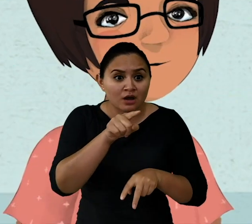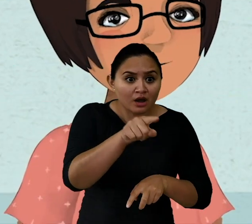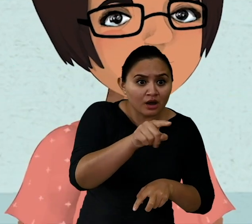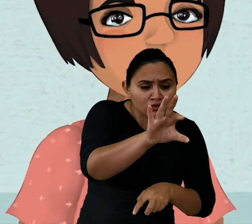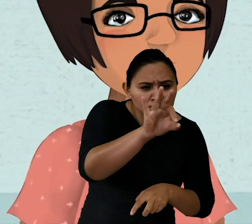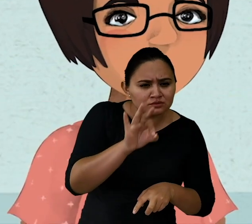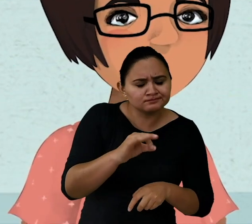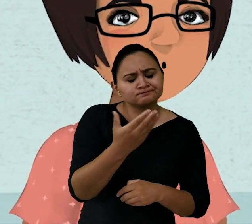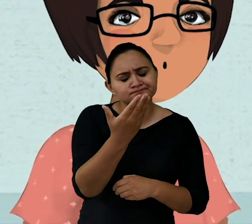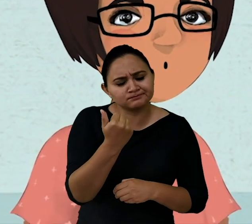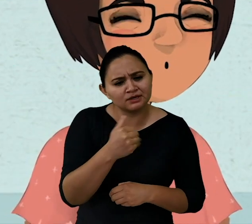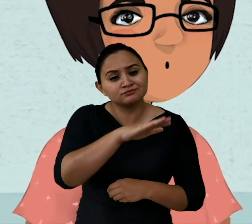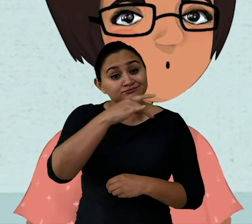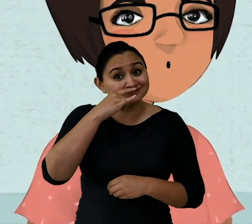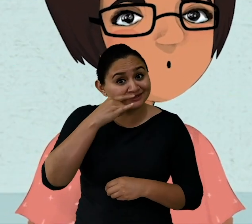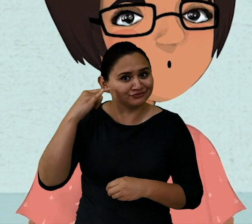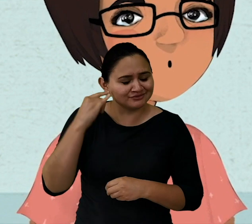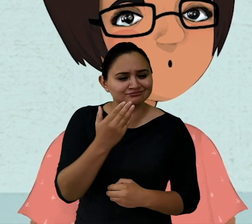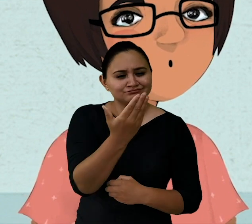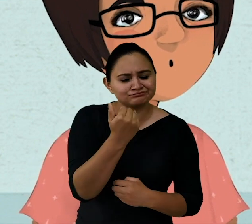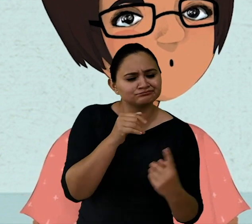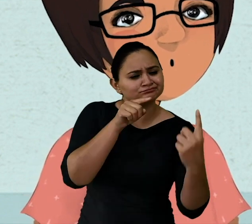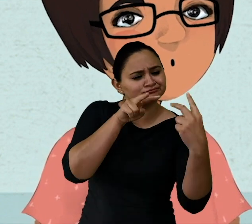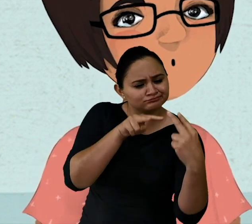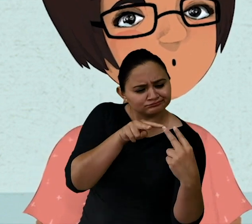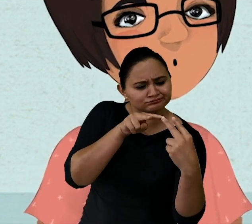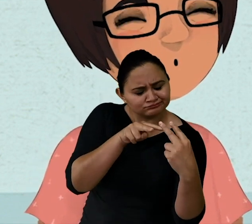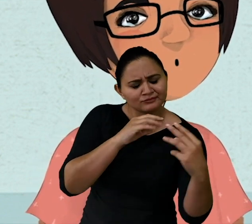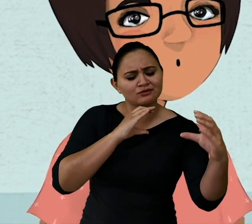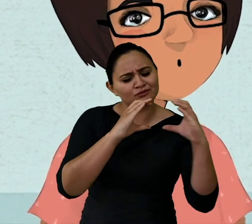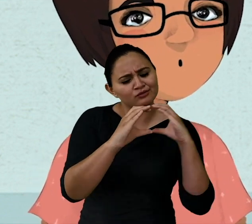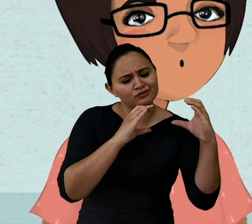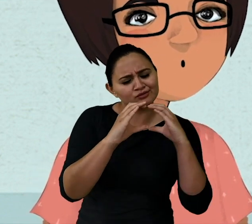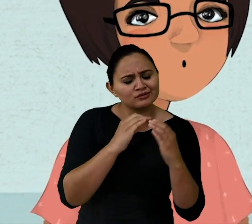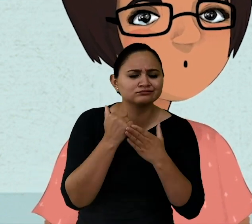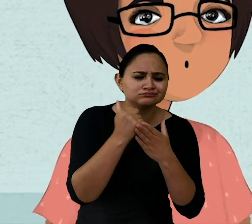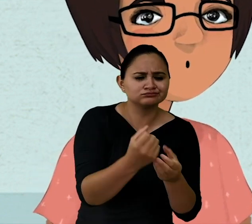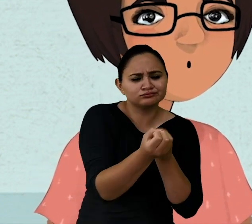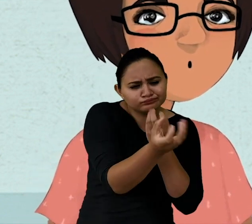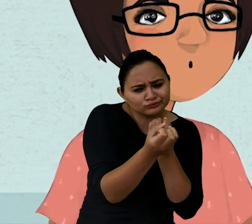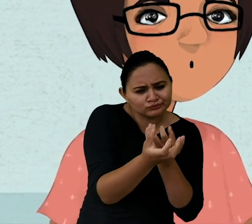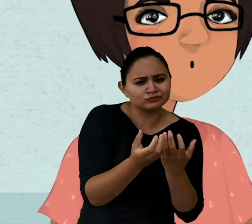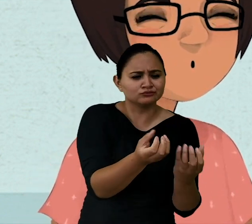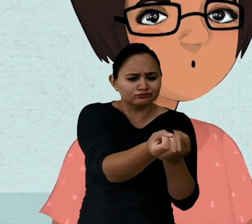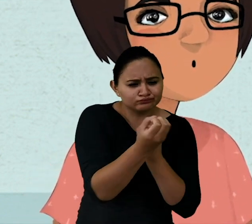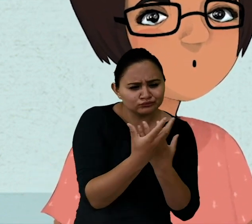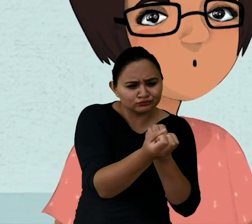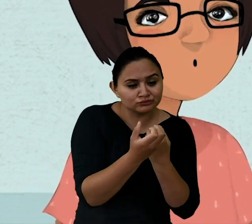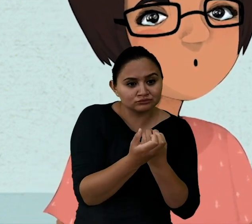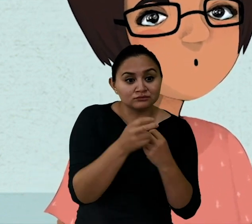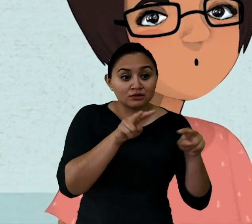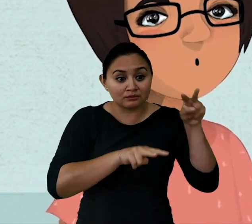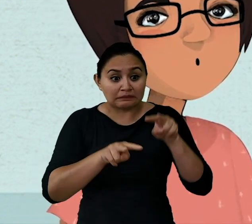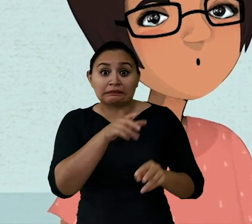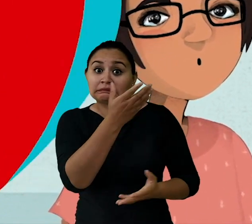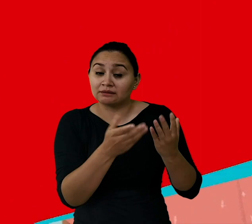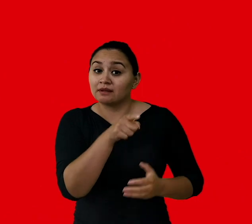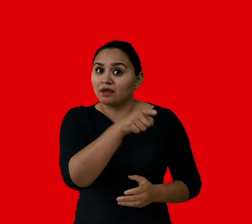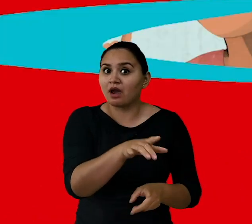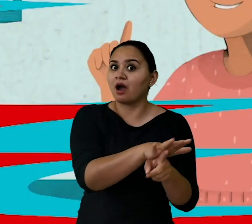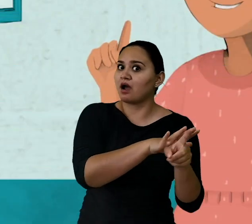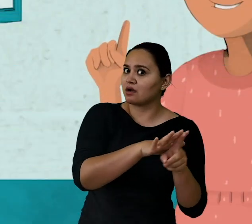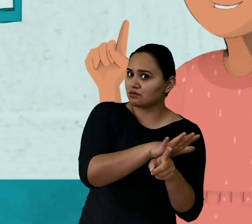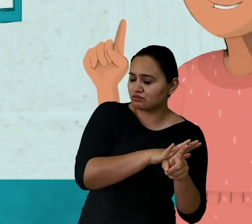los detectas, conversa con el niño para saber lo que le está pasando. Esto te ayudará a identificar si podría estar